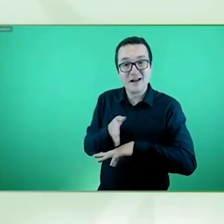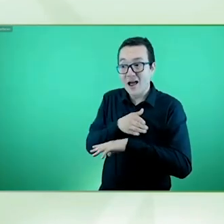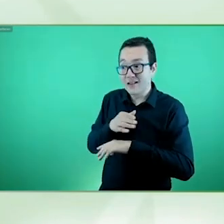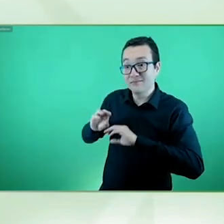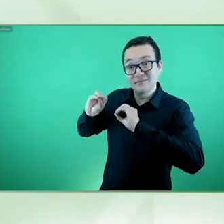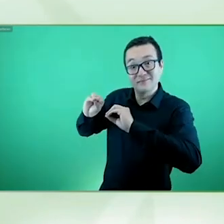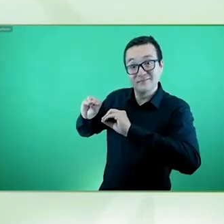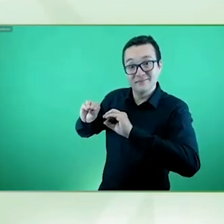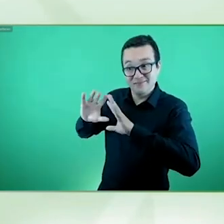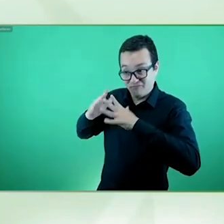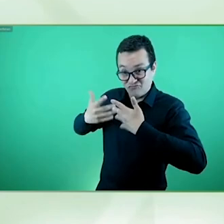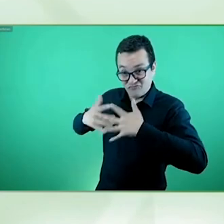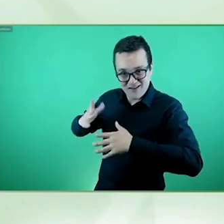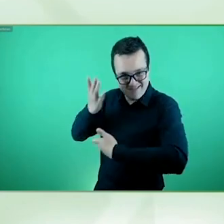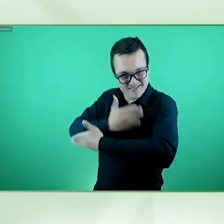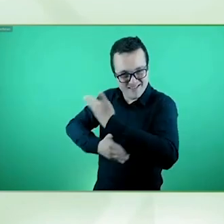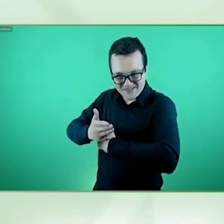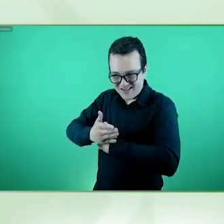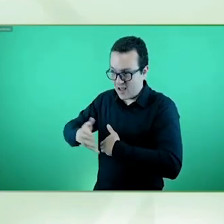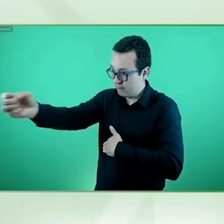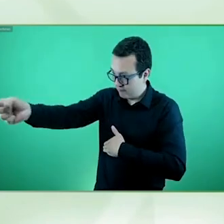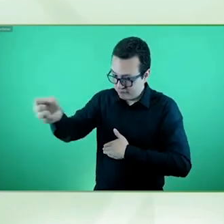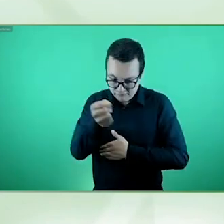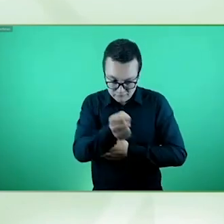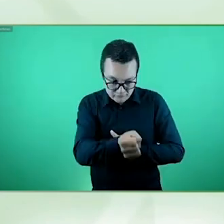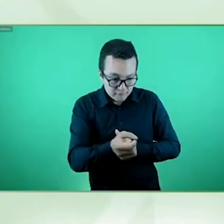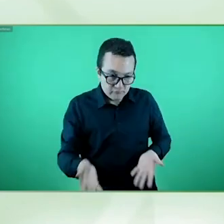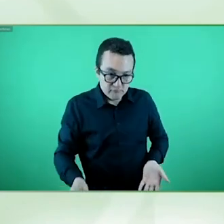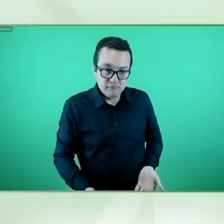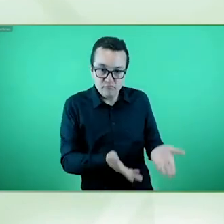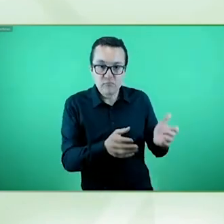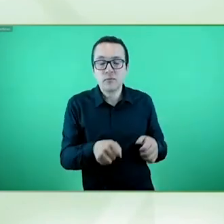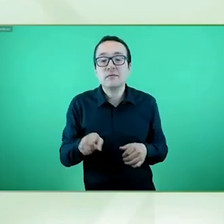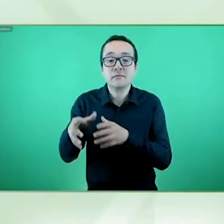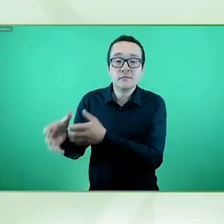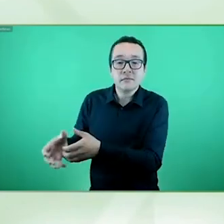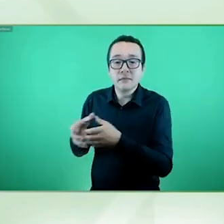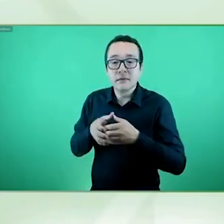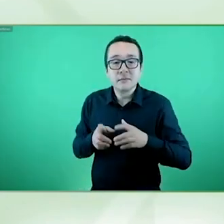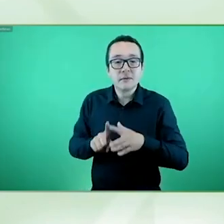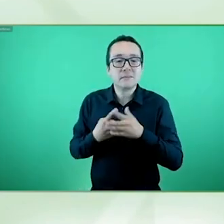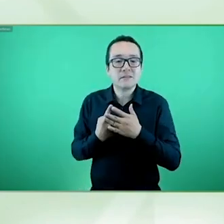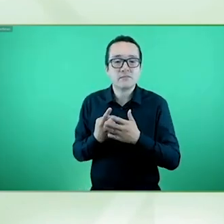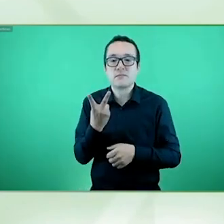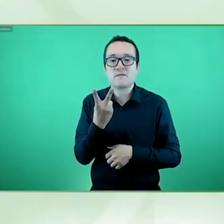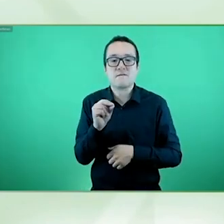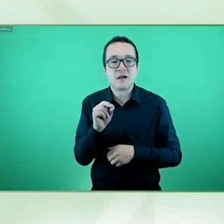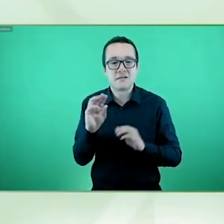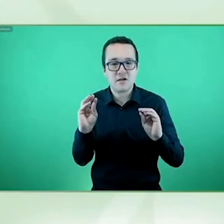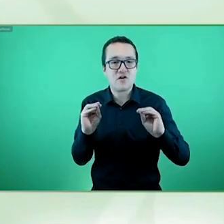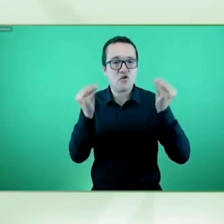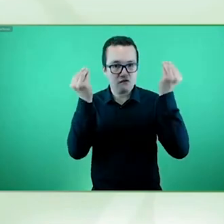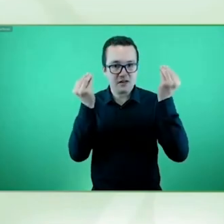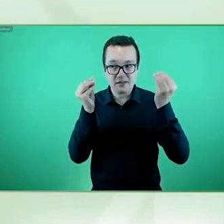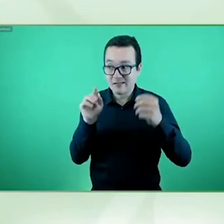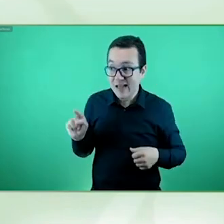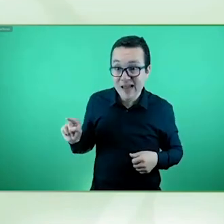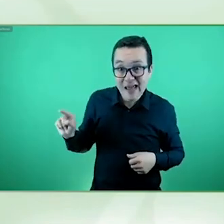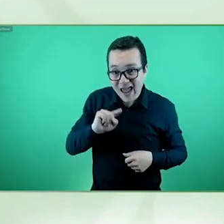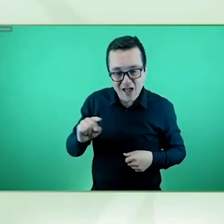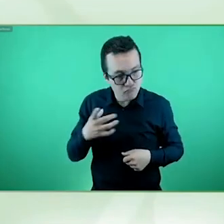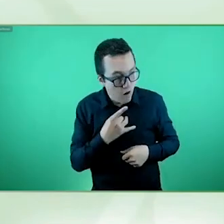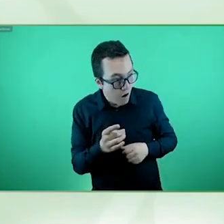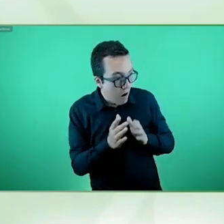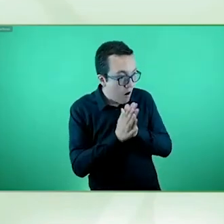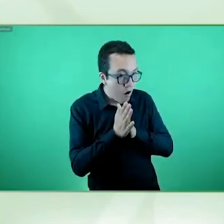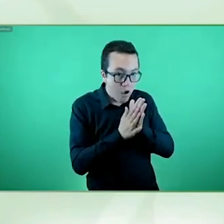inicia este trabajo con 20 jóvenes que además también tenían interés en esta área, ya que la habían desarrollado durante